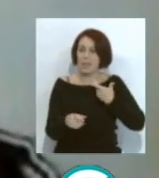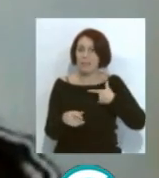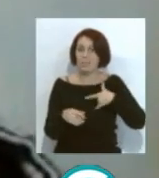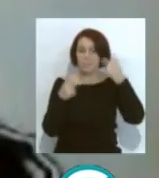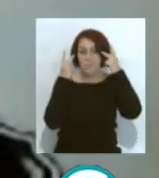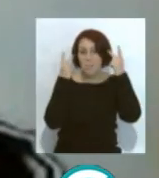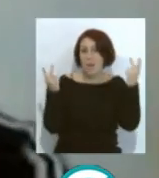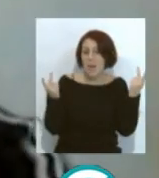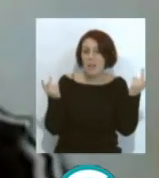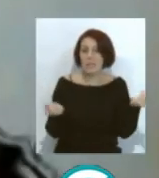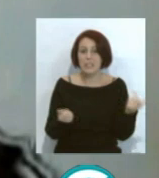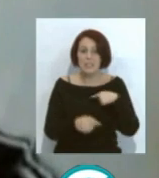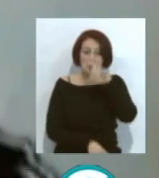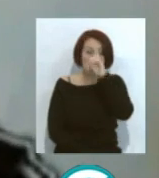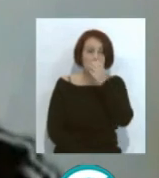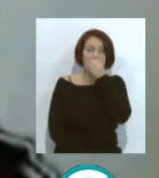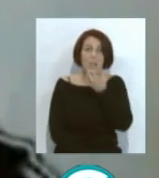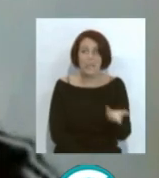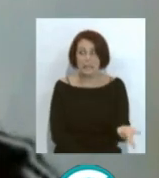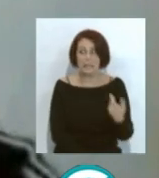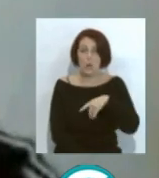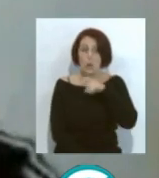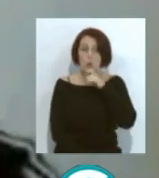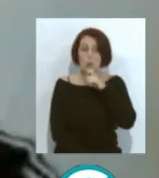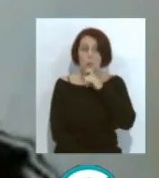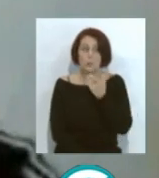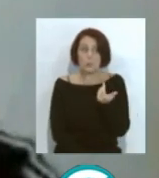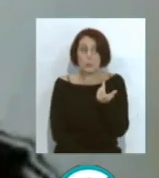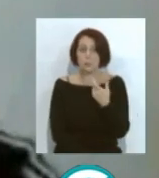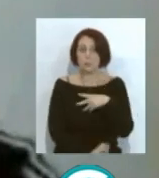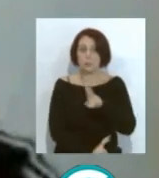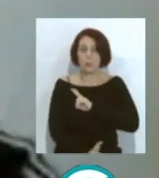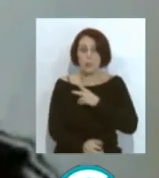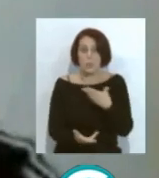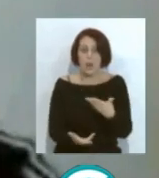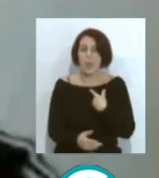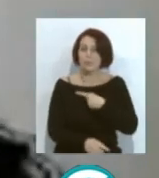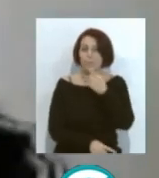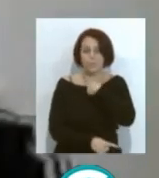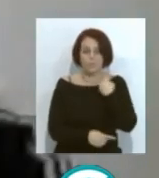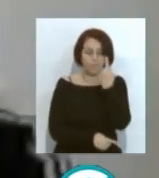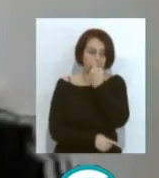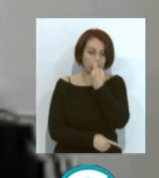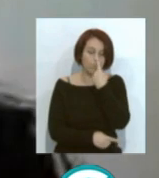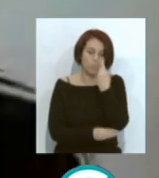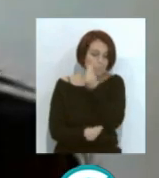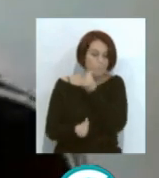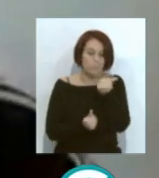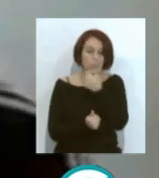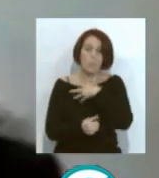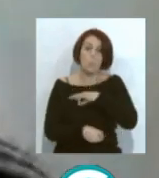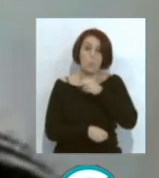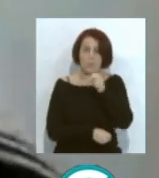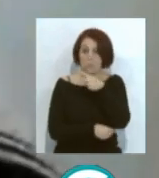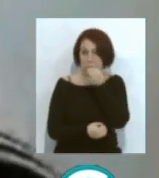desconectadilla y no sabíamos bien cómo iban a responder. Bueno, intuíamos que podía estar